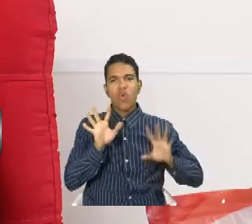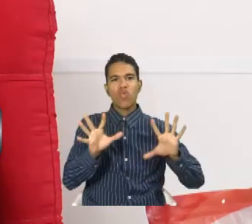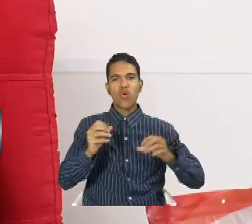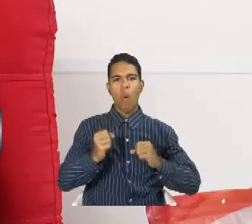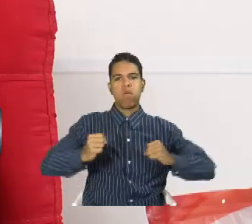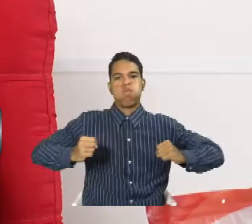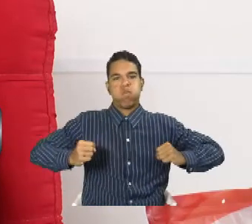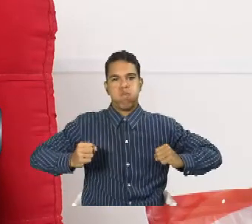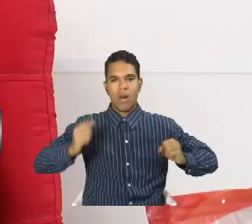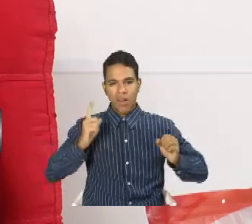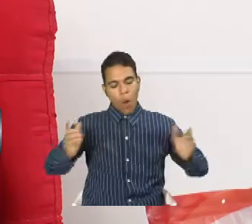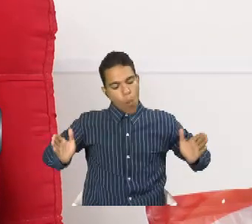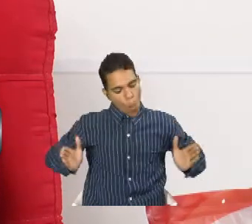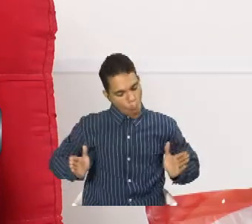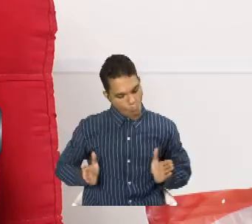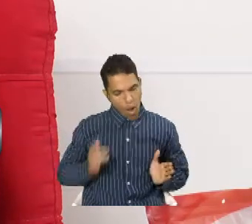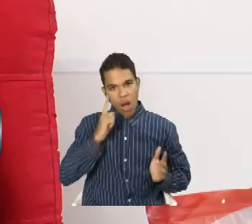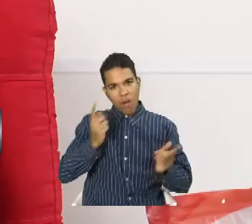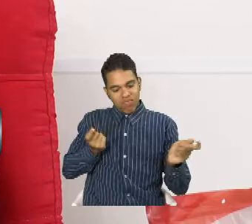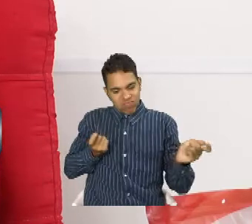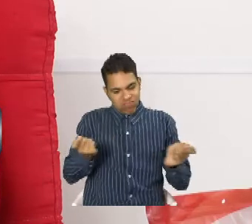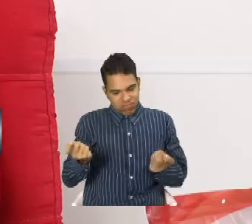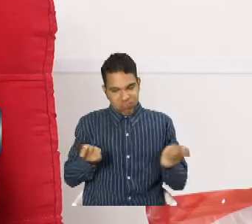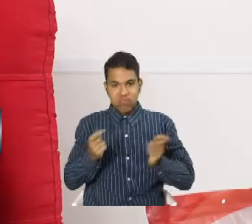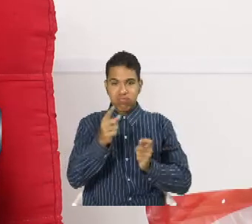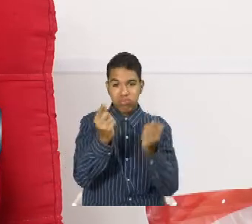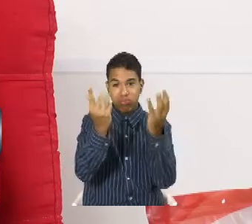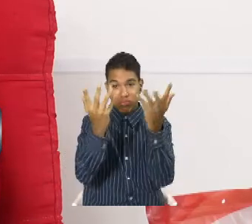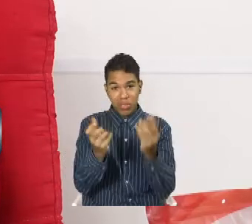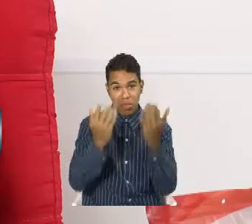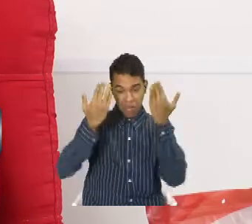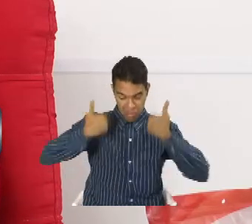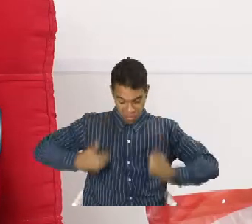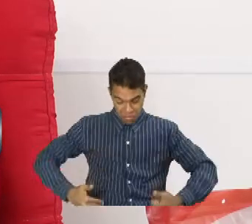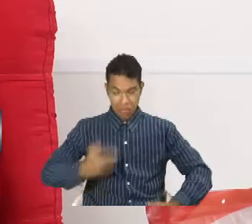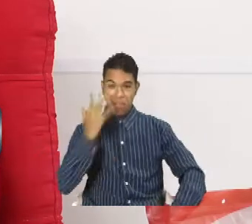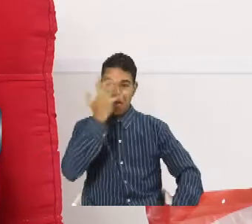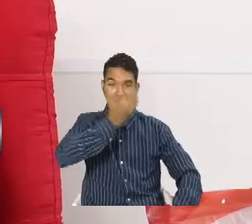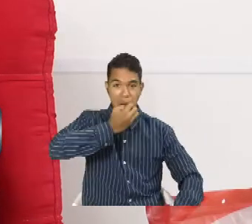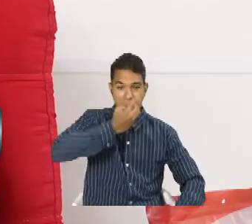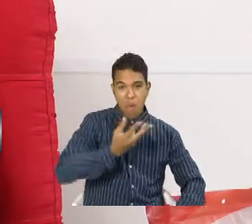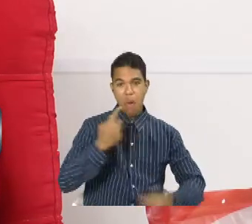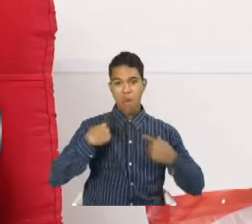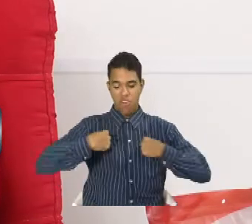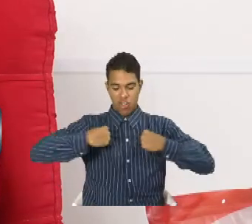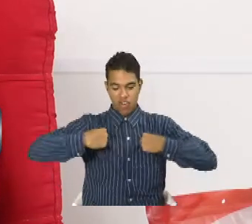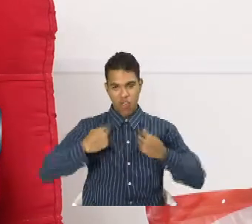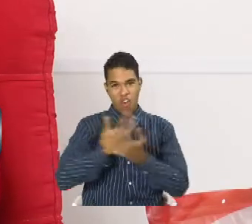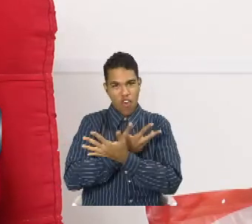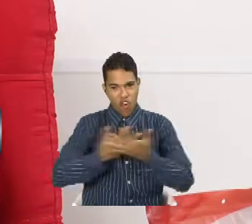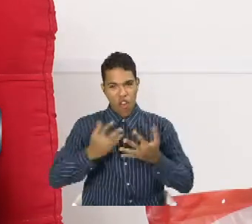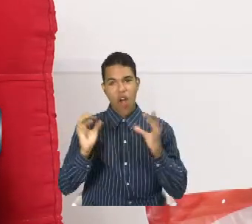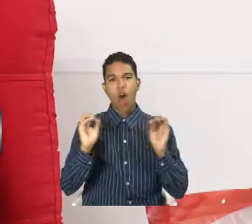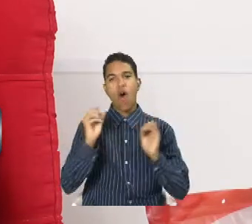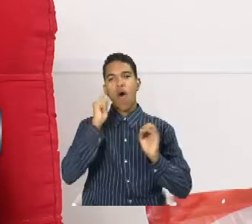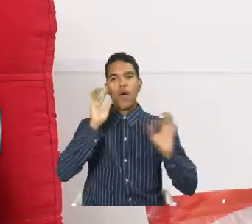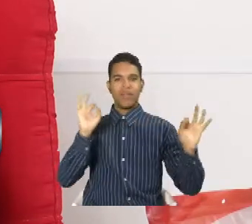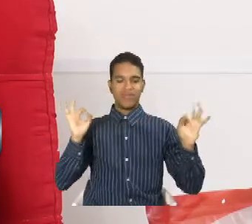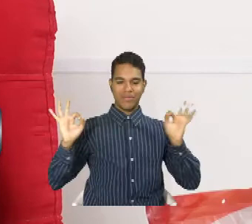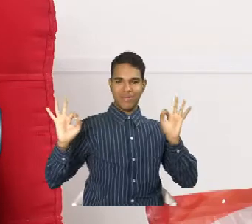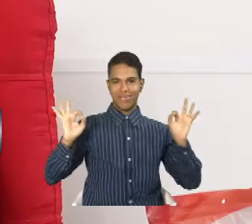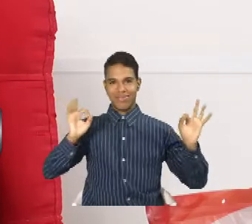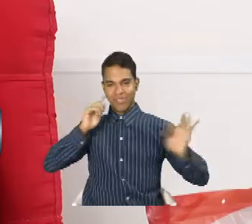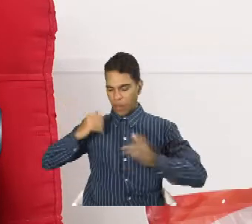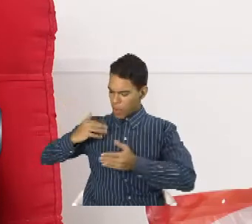de moldeo, que la persona que se quiere ver bella para determinada ropa o para determinado procedimiento estético, allá va a poder encontrar